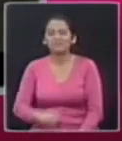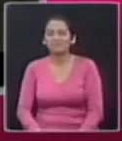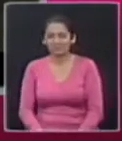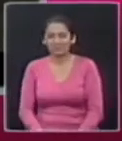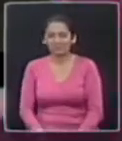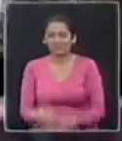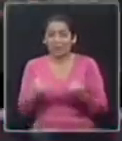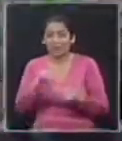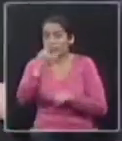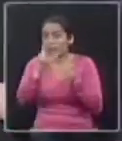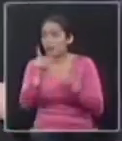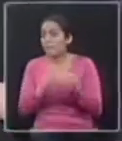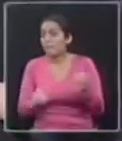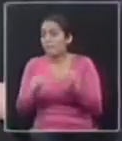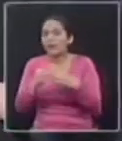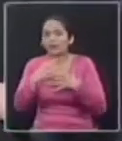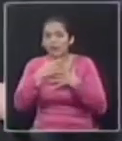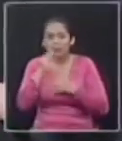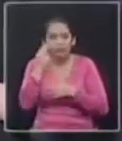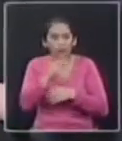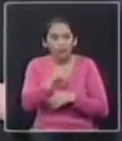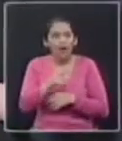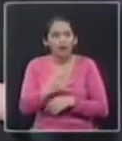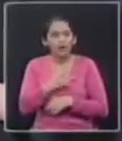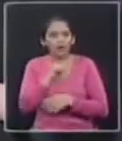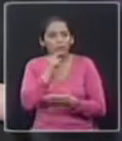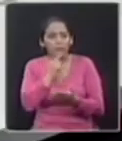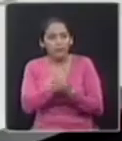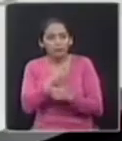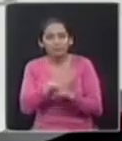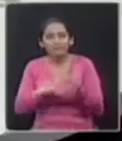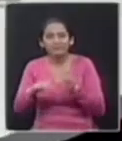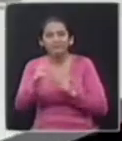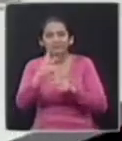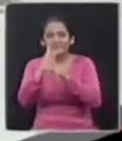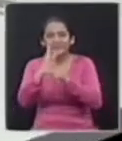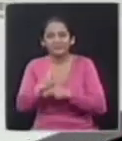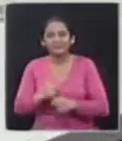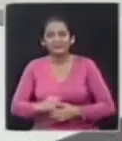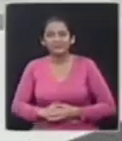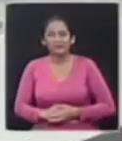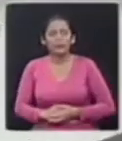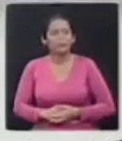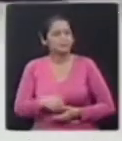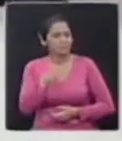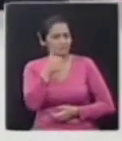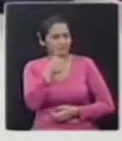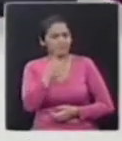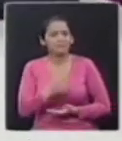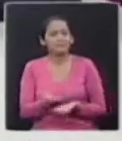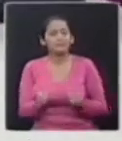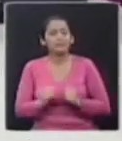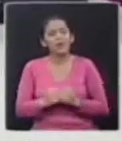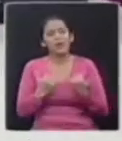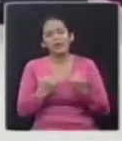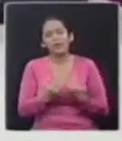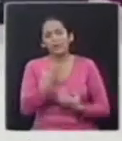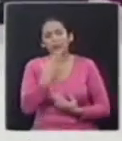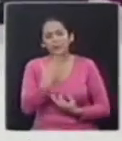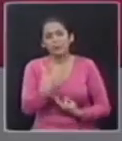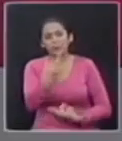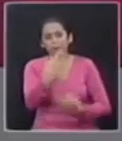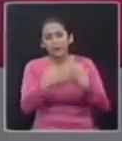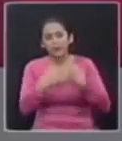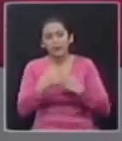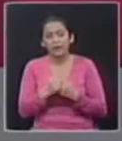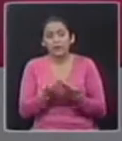que la gente sí tiene más conciencia. Qué bueno, Camila. Y además, en el marco precisamente de Premios Latinoamérica Verde, se ofrecerá